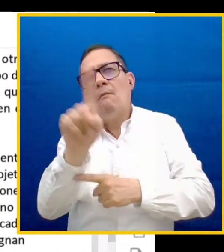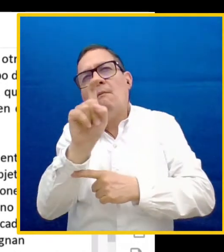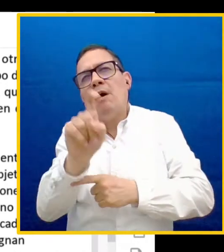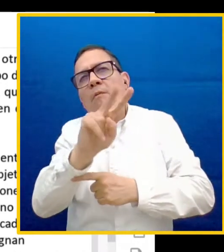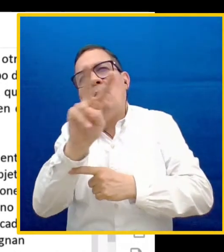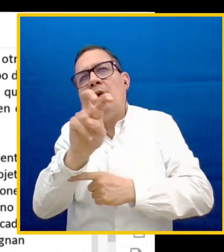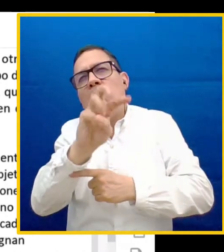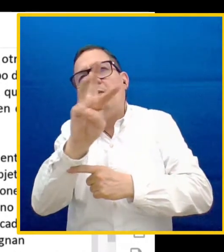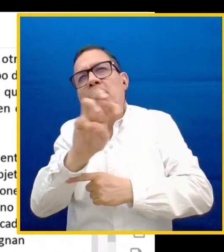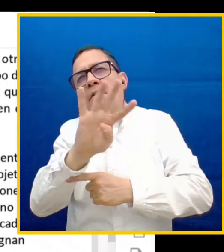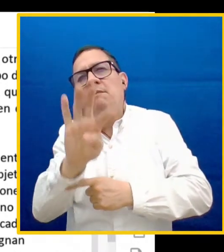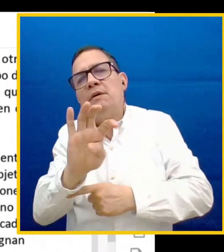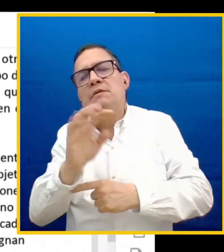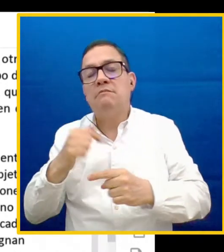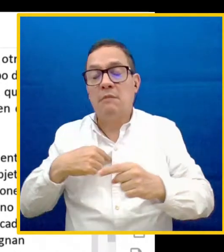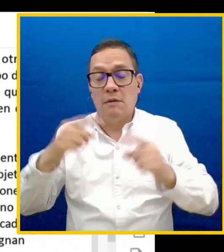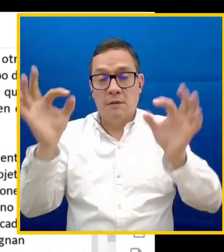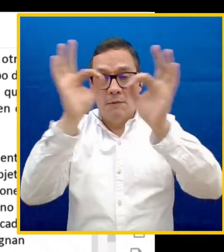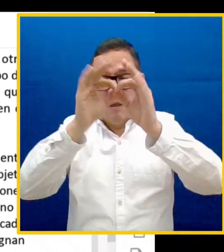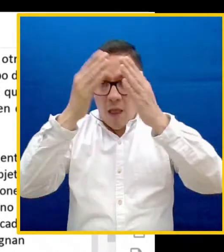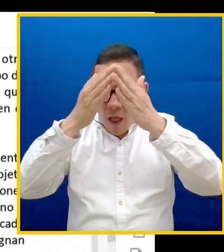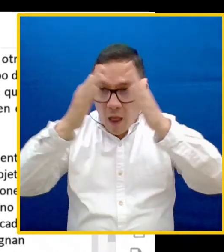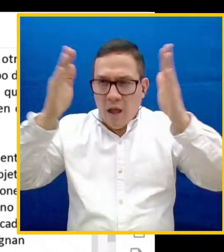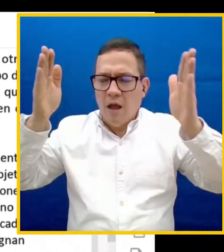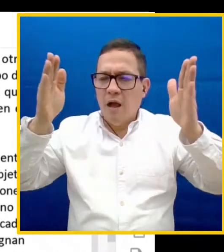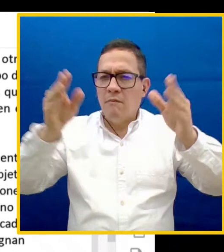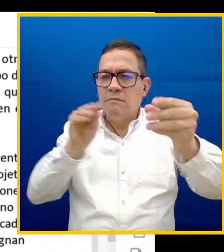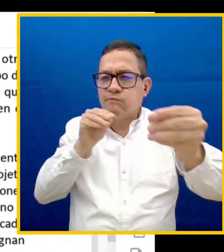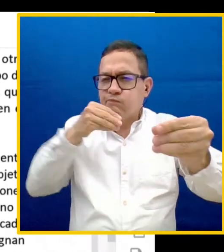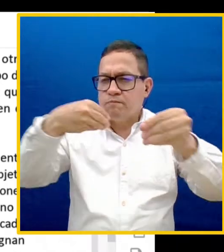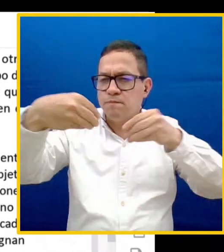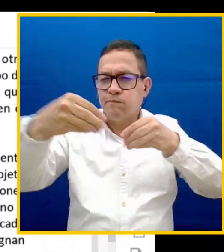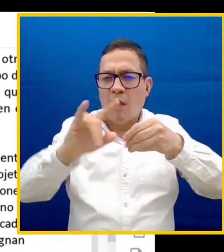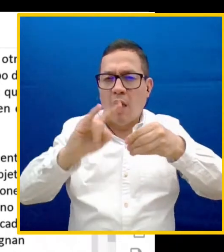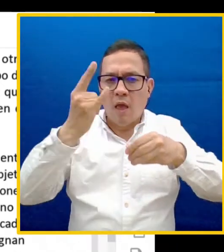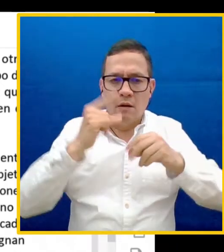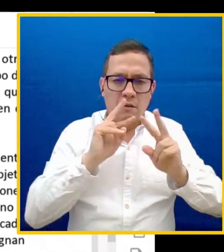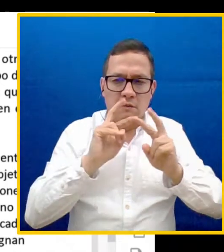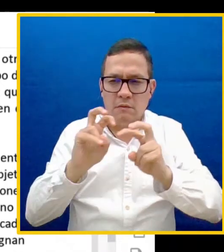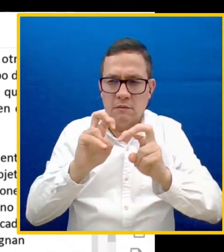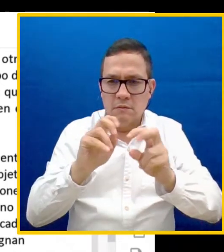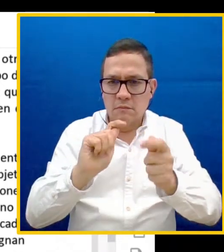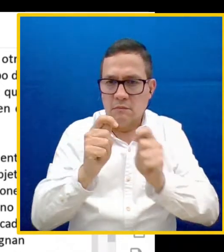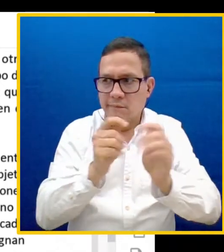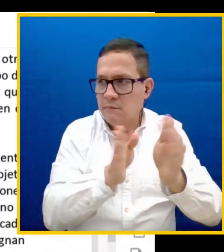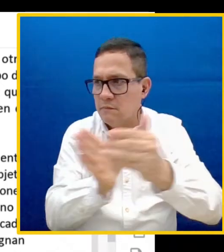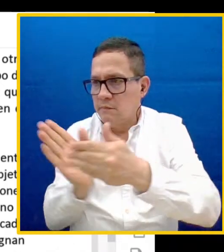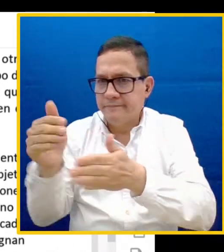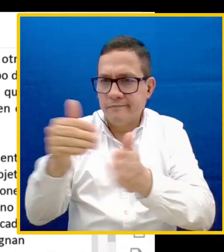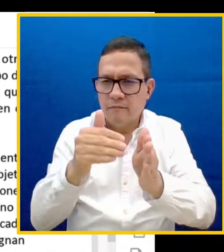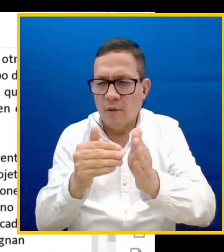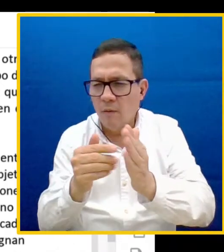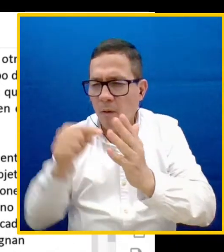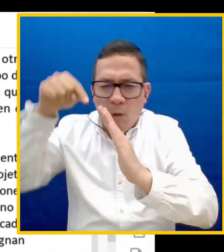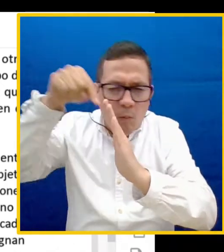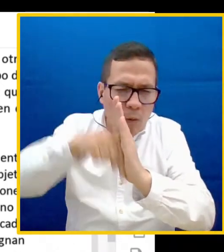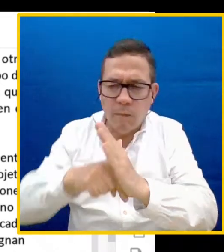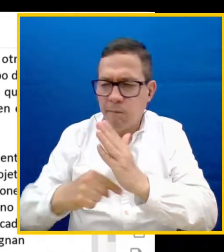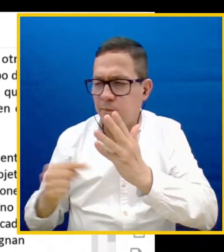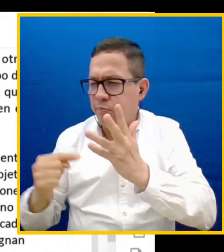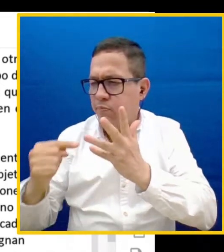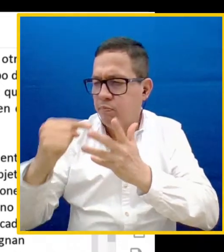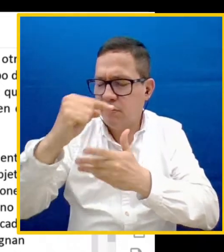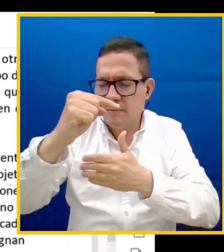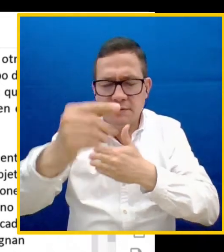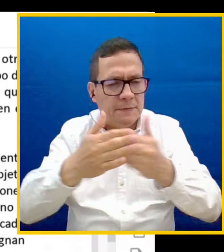y flexible a la hora de producir cambios de rumbo en la investigación o simplemente complejizar el fenómeno las